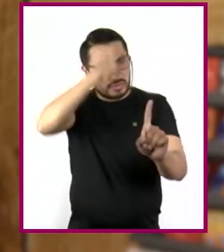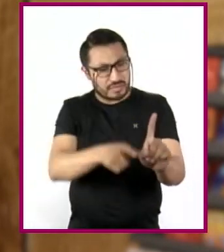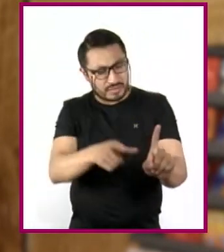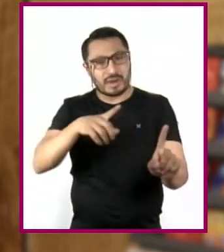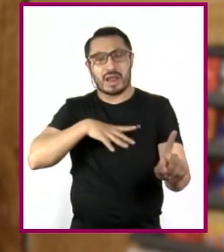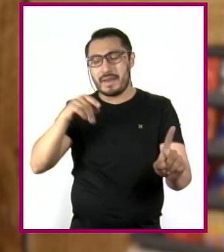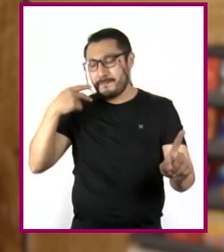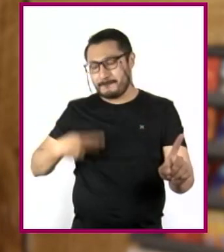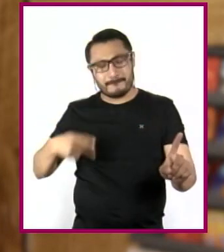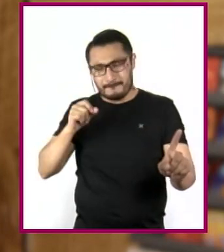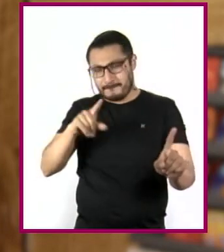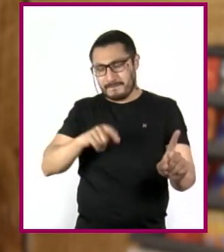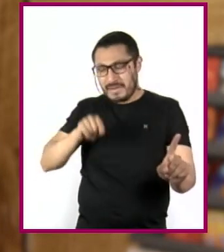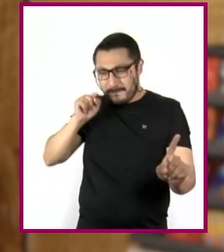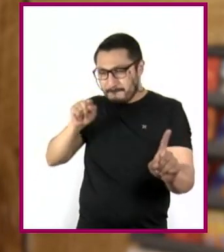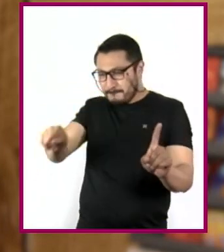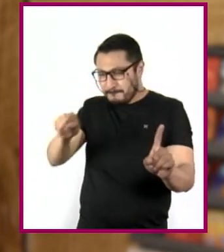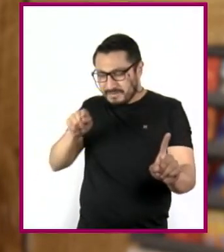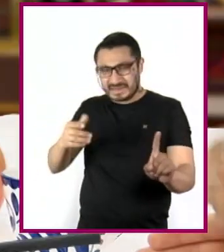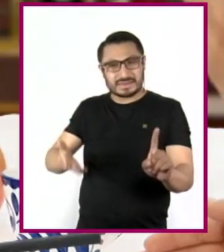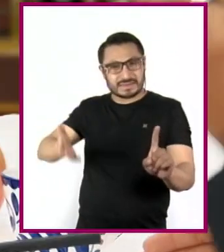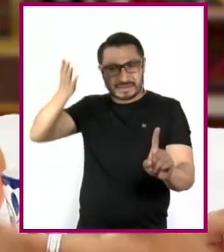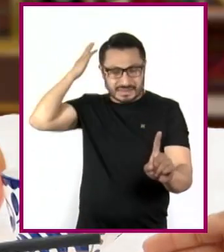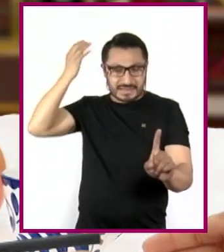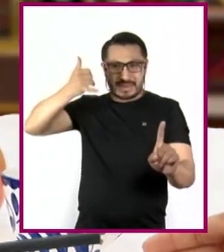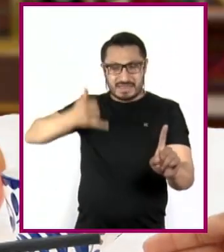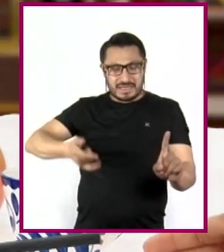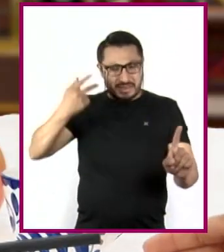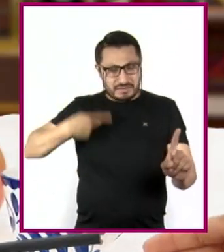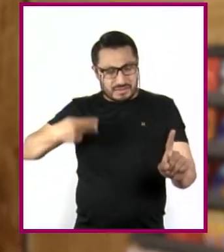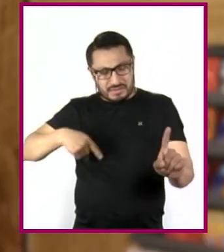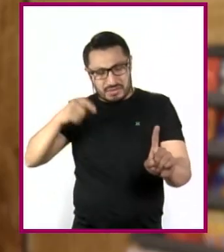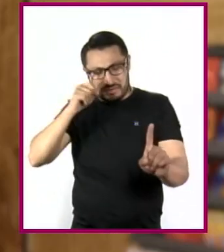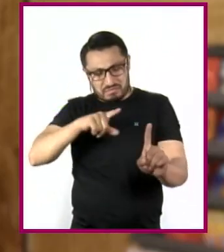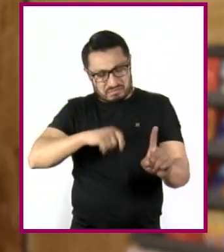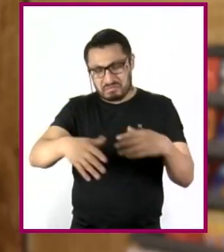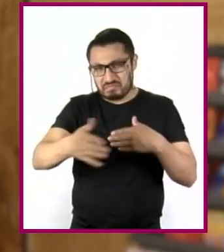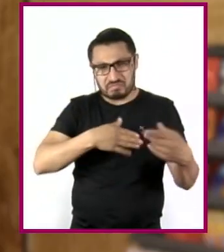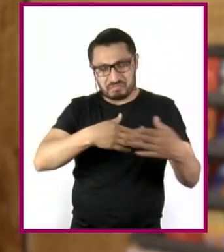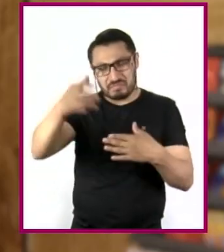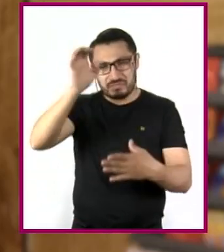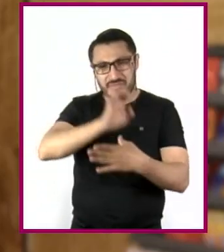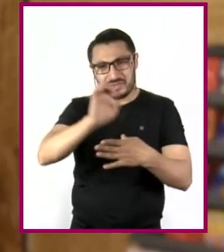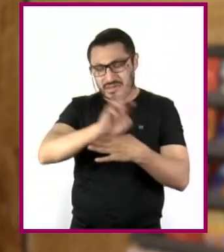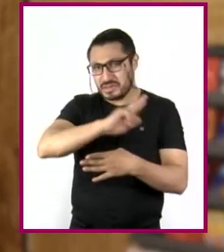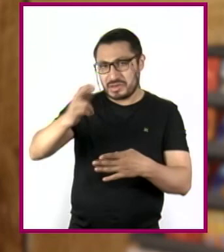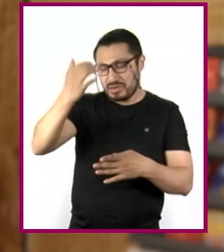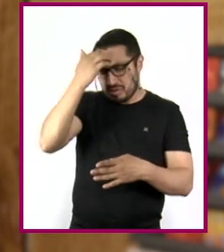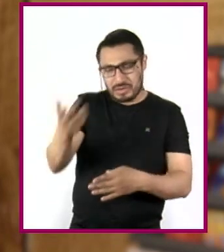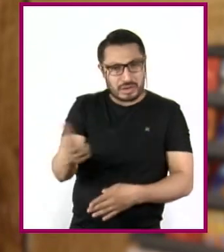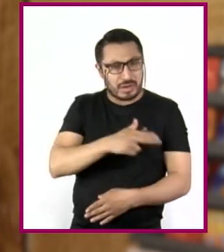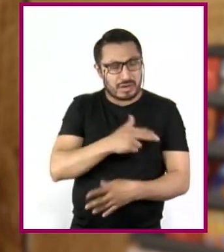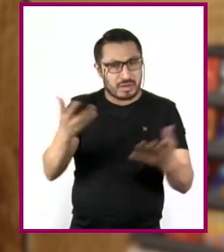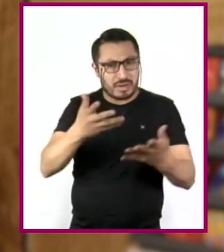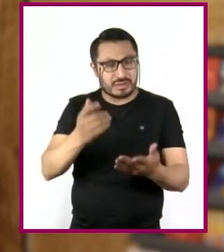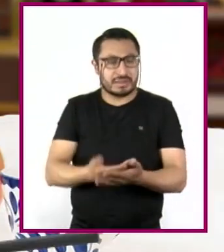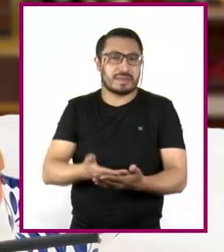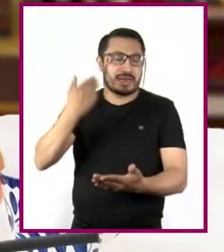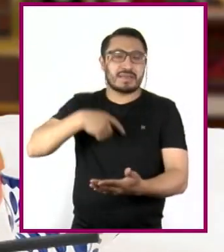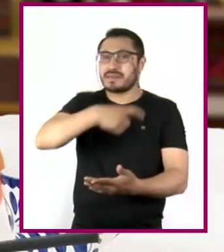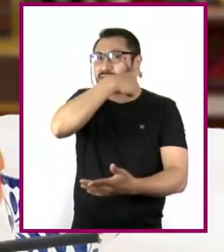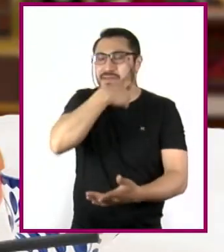apretó el botón en el pasado y como la persona que es en el presente, hasta reconoce la herida que se hizo cuando se